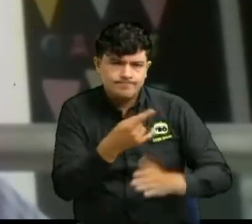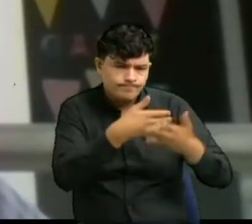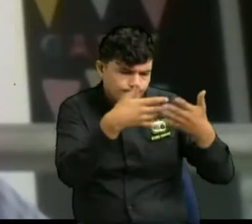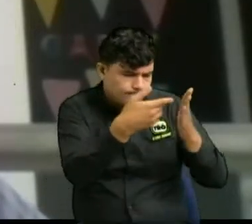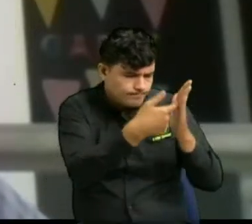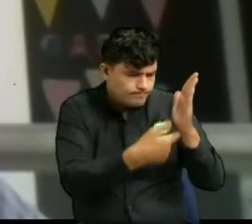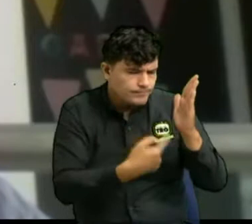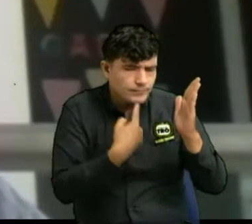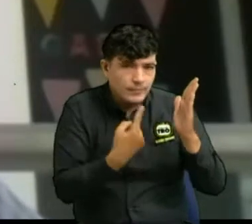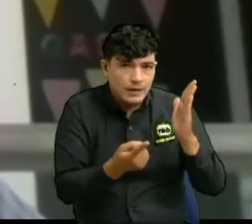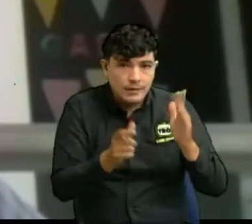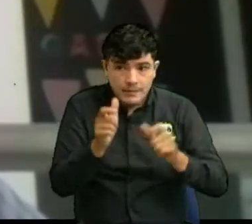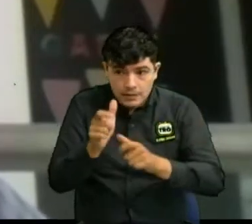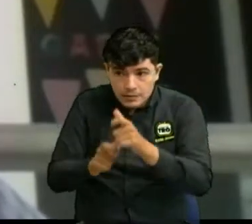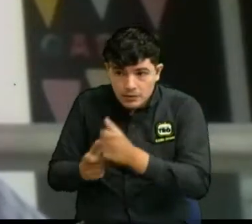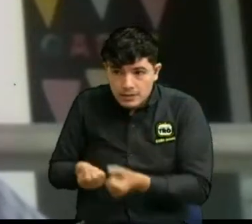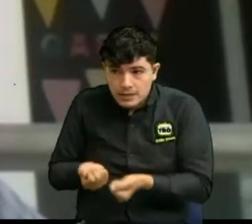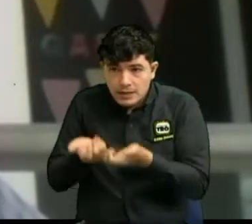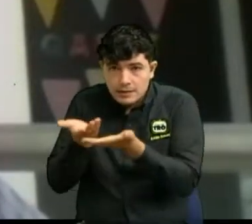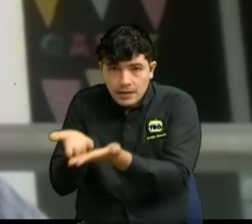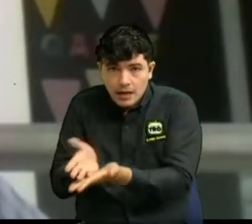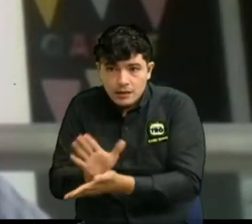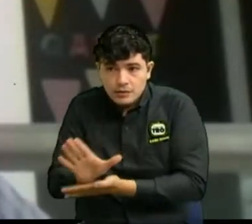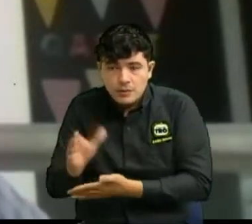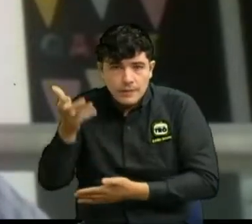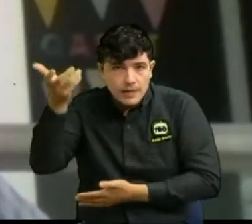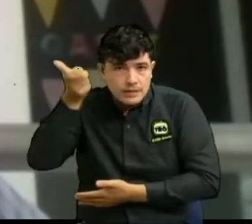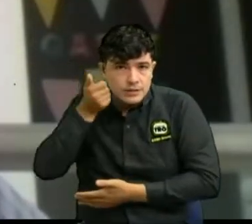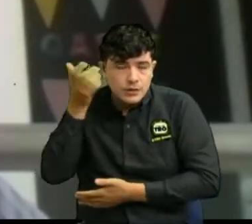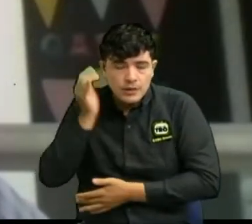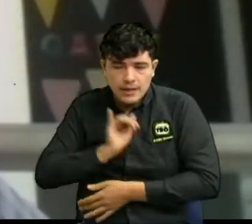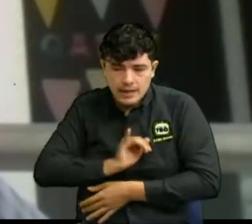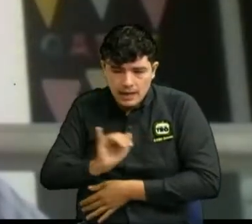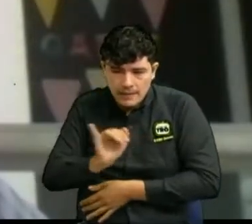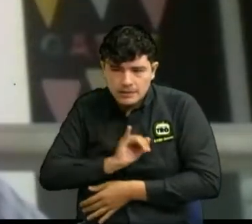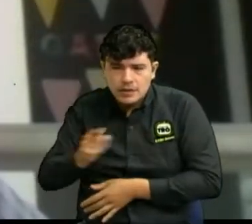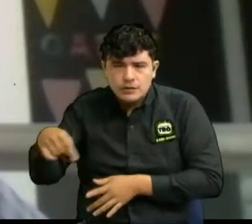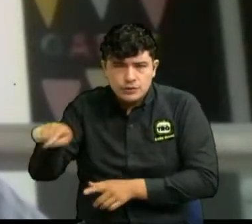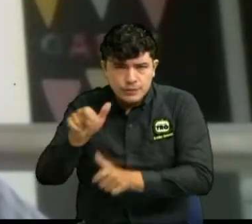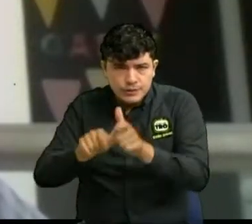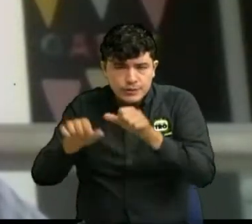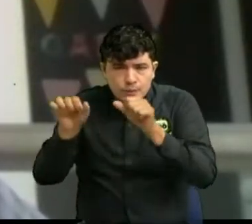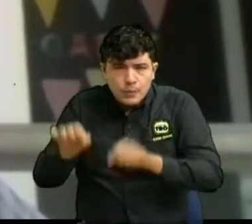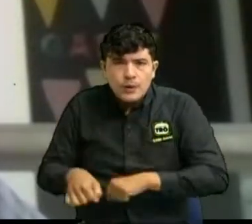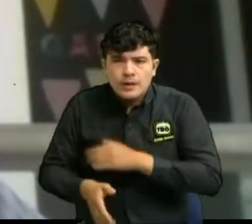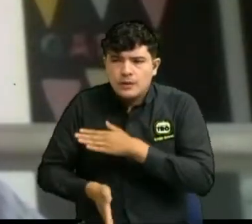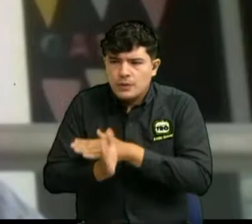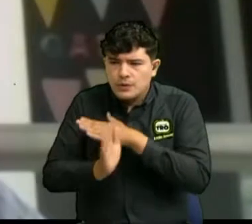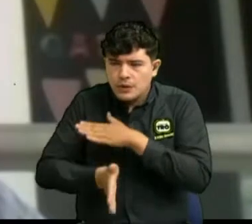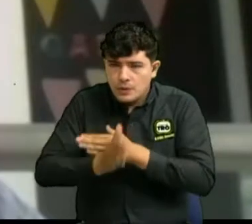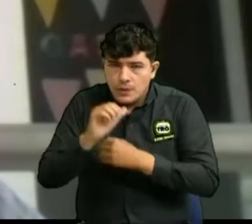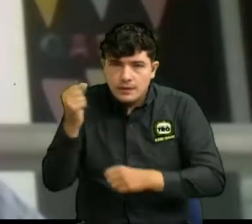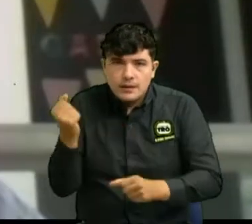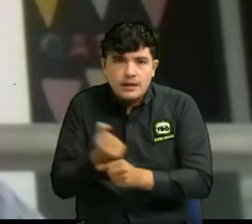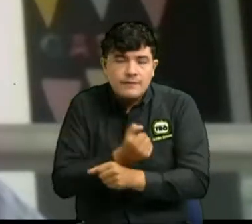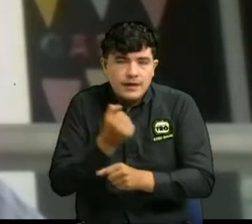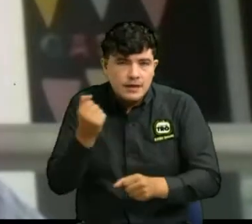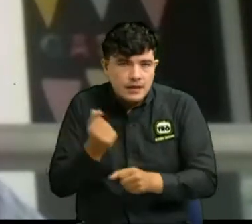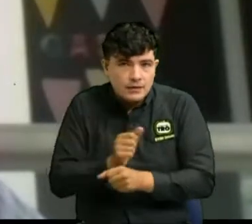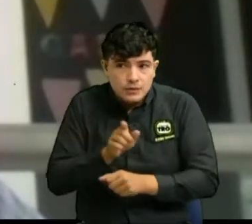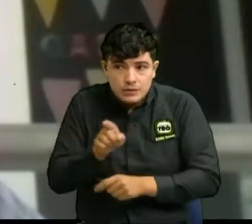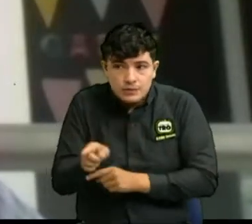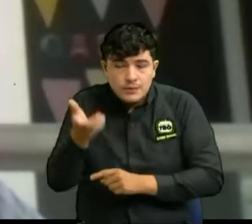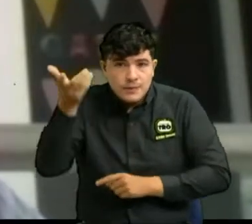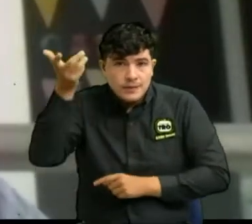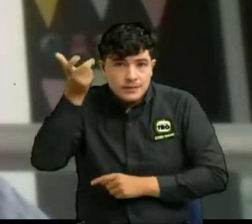que estén recibiendo una pensión de invalidez pueden continuar trabajando y la pensión será compatible